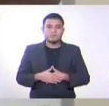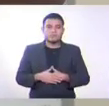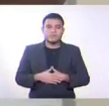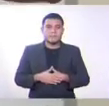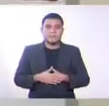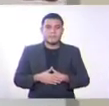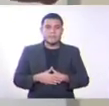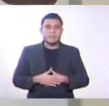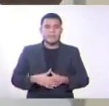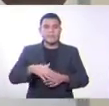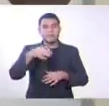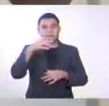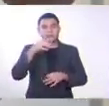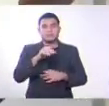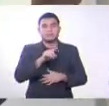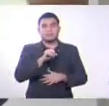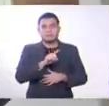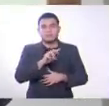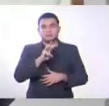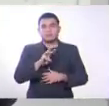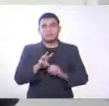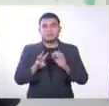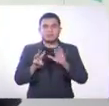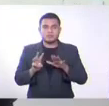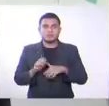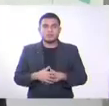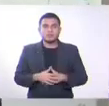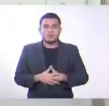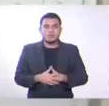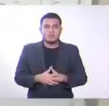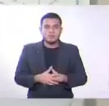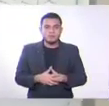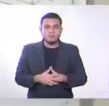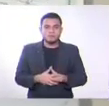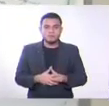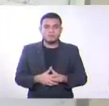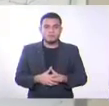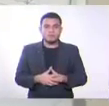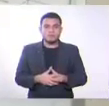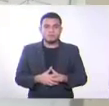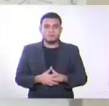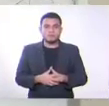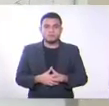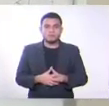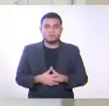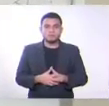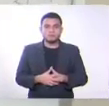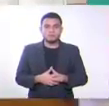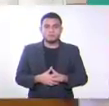página 138. Página 138.